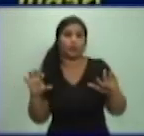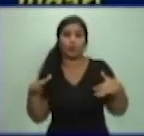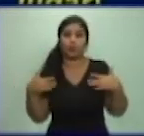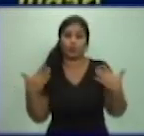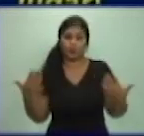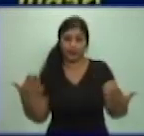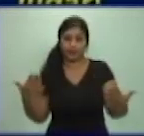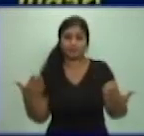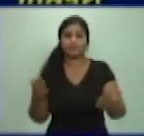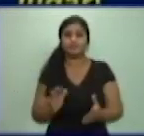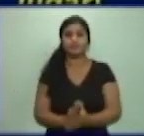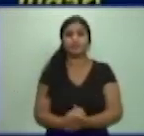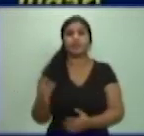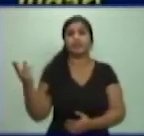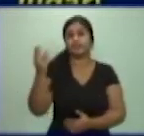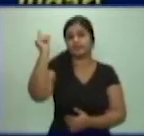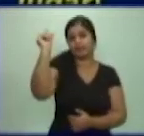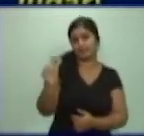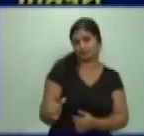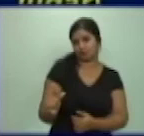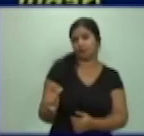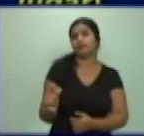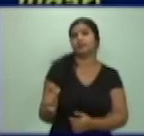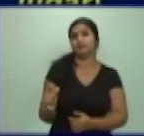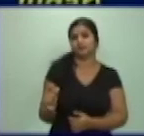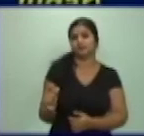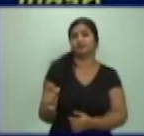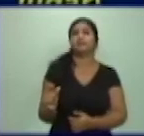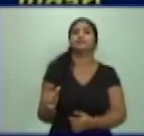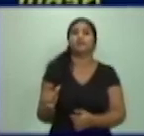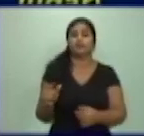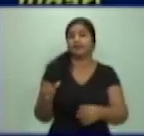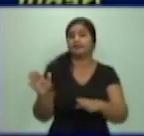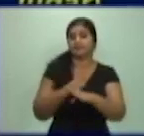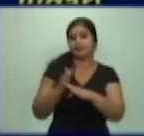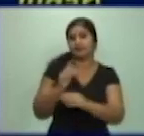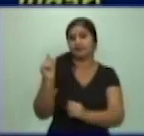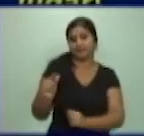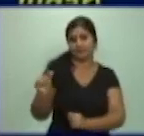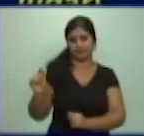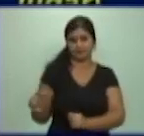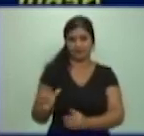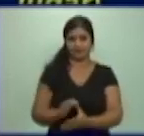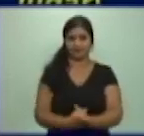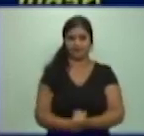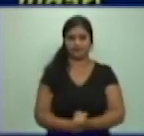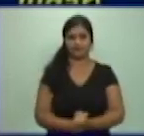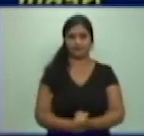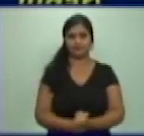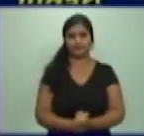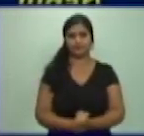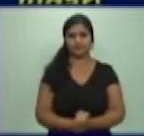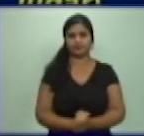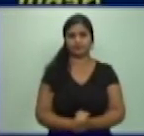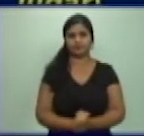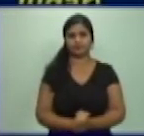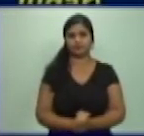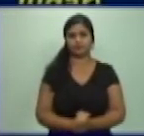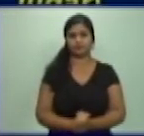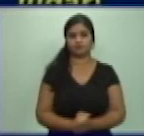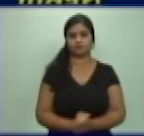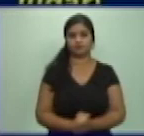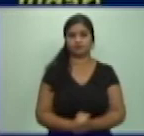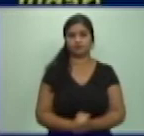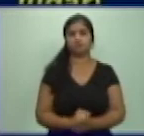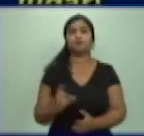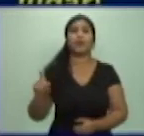persona, tercera persona del plural. Bueno, finalmente veamos entonces la pregunta de redacción. En